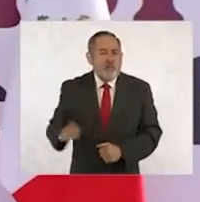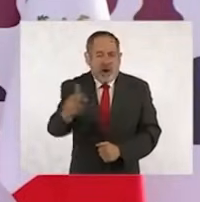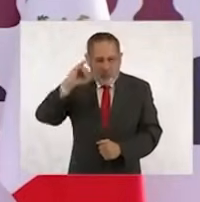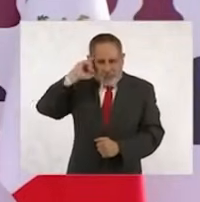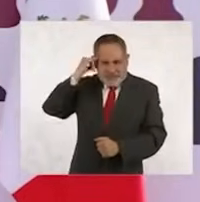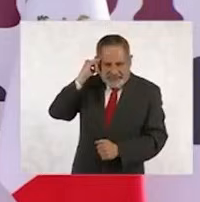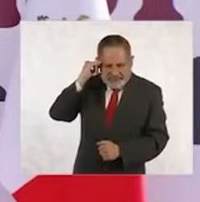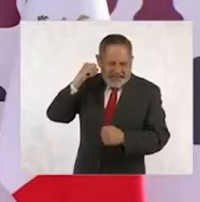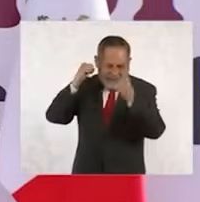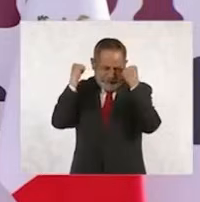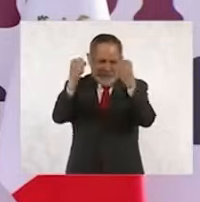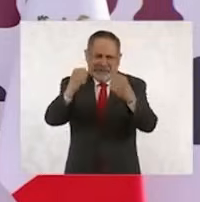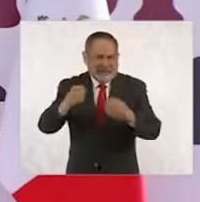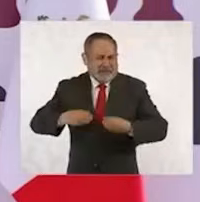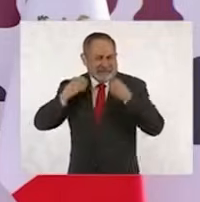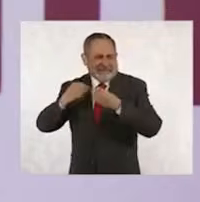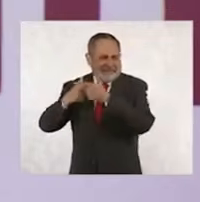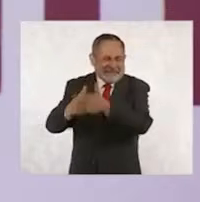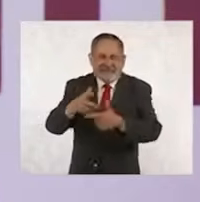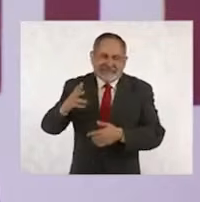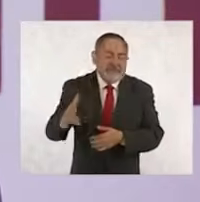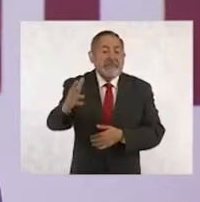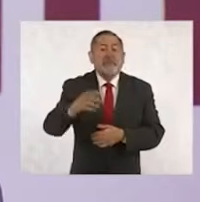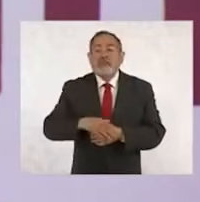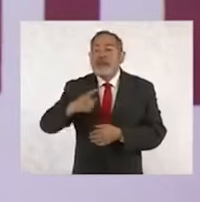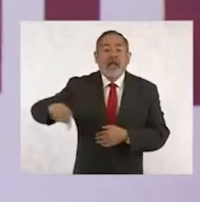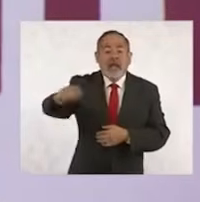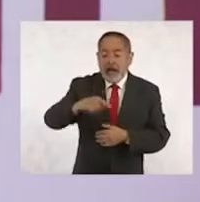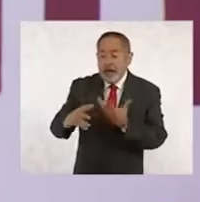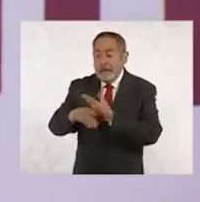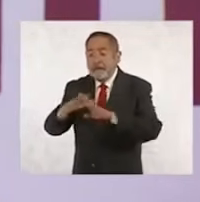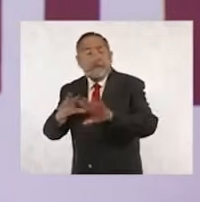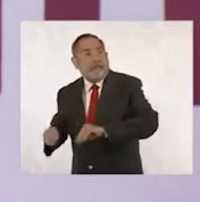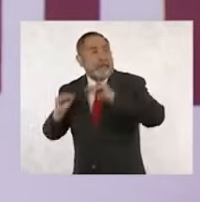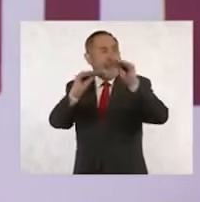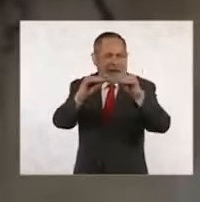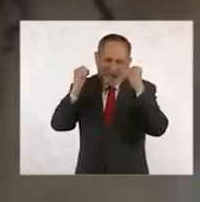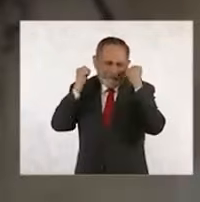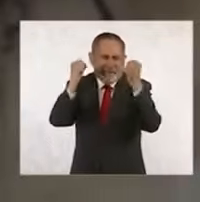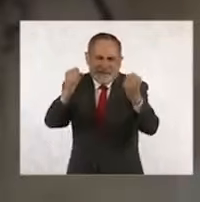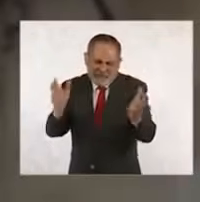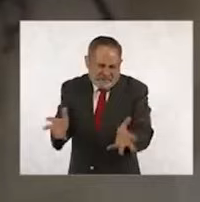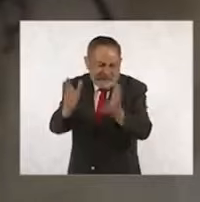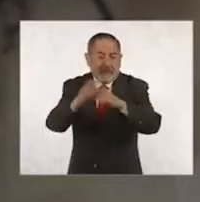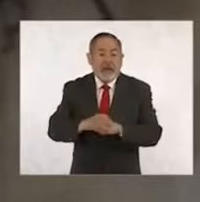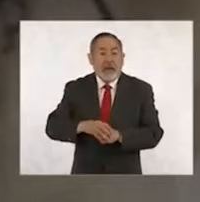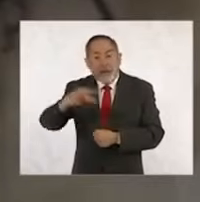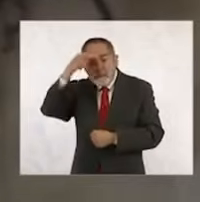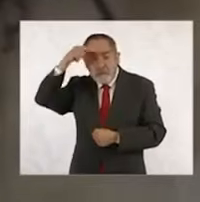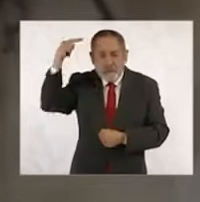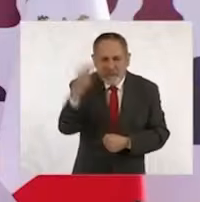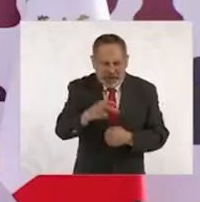un análisis, la verdad ya ni me acuerdo, ni siquiera es que quiera omitir el nombre, es que no recuerdo en dónde se dijo, que estaban jugando a